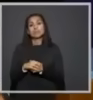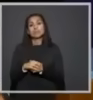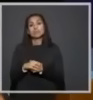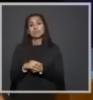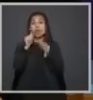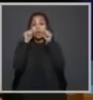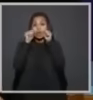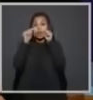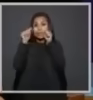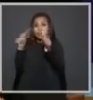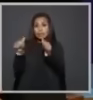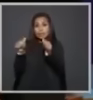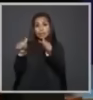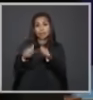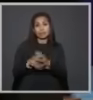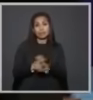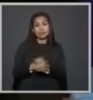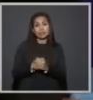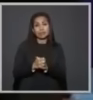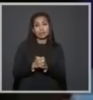atenderlos? Ellos